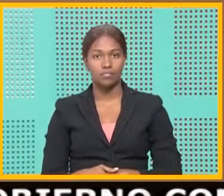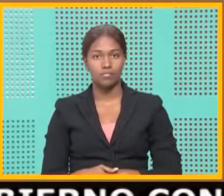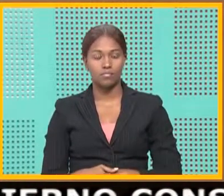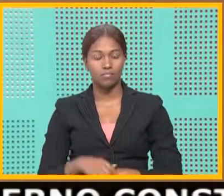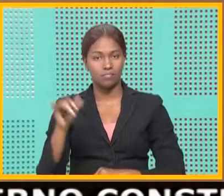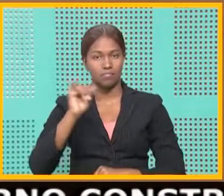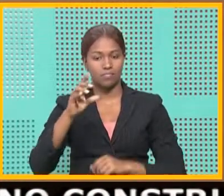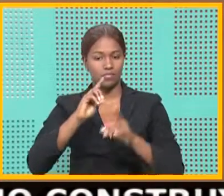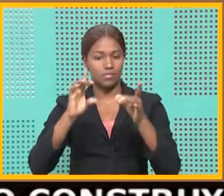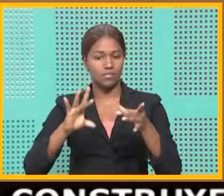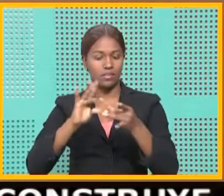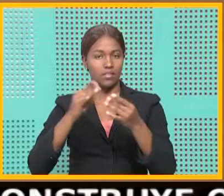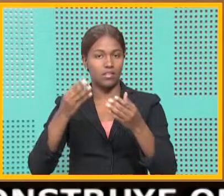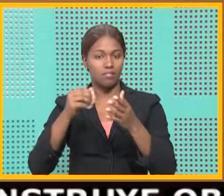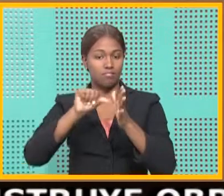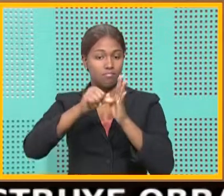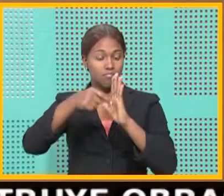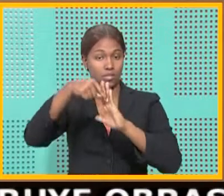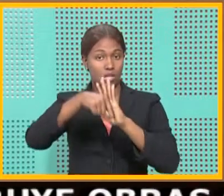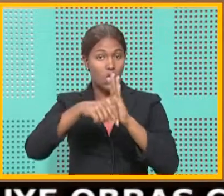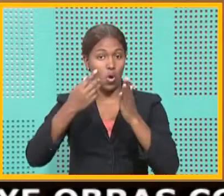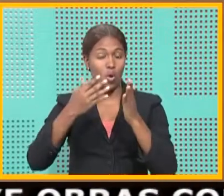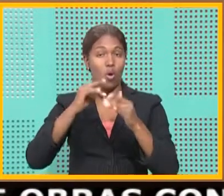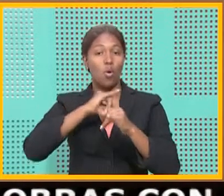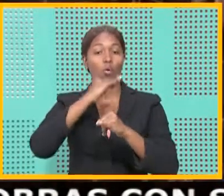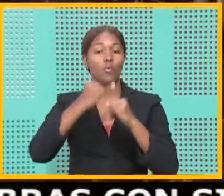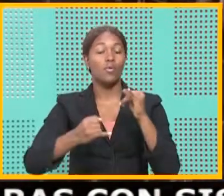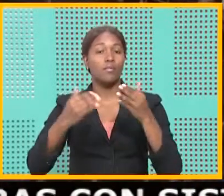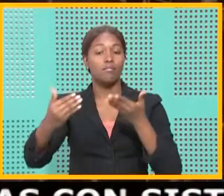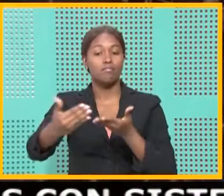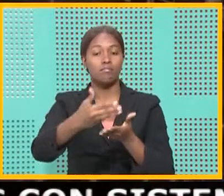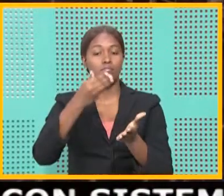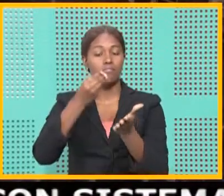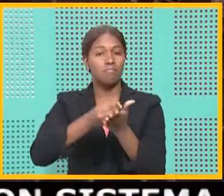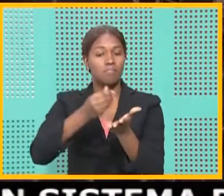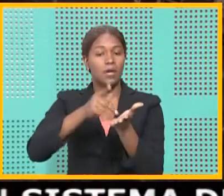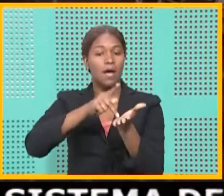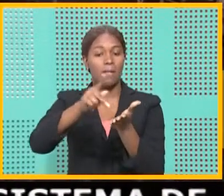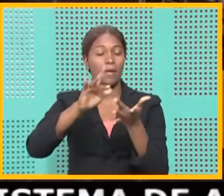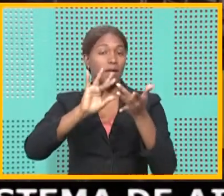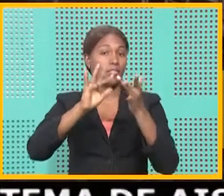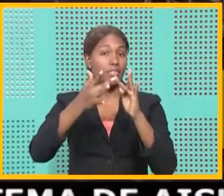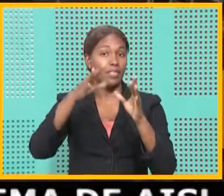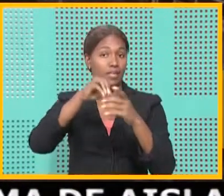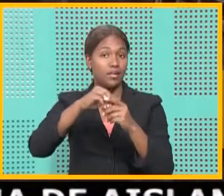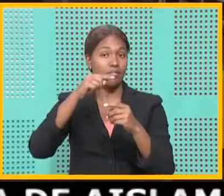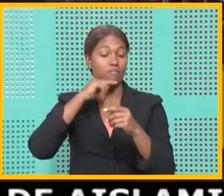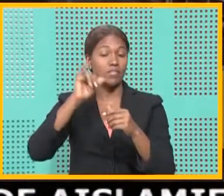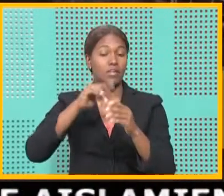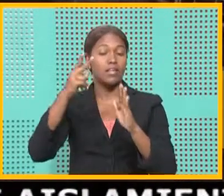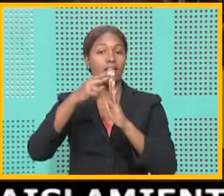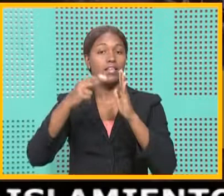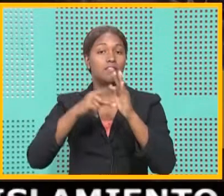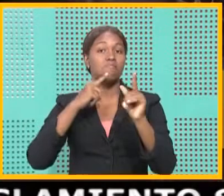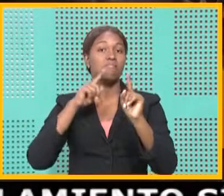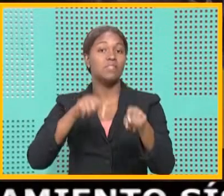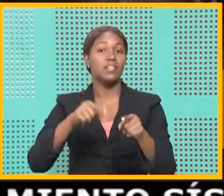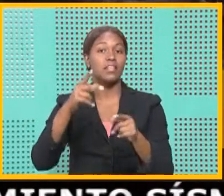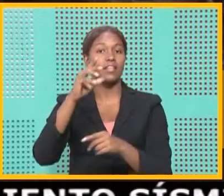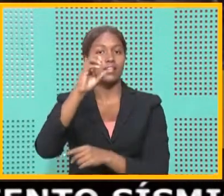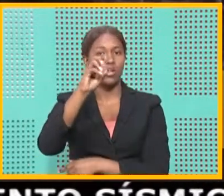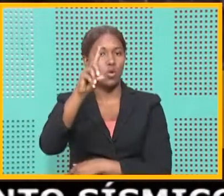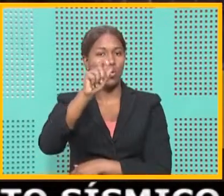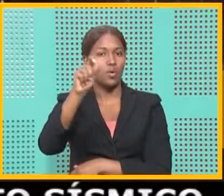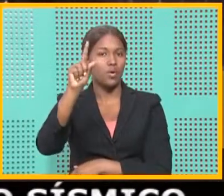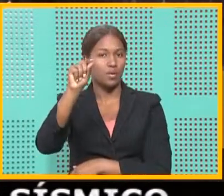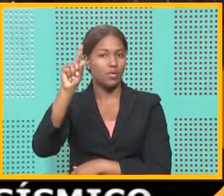Y bien, la Dirección General de Impuestos Internos concluyó el piloto de facturación electrónica y a su vez dictó la norma 01-2020 que regula